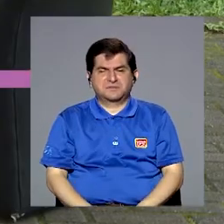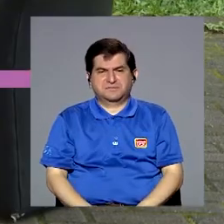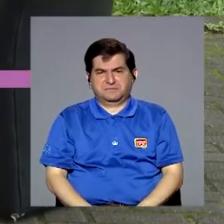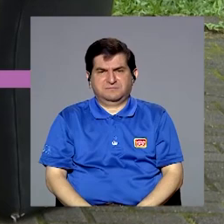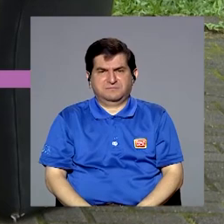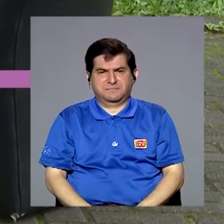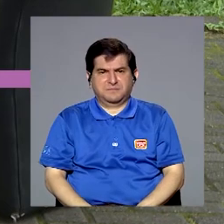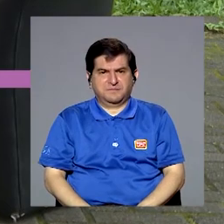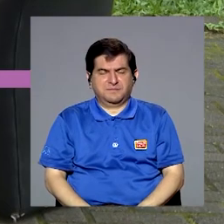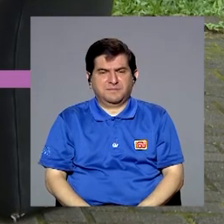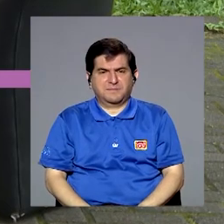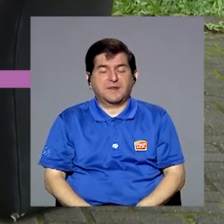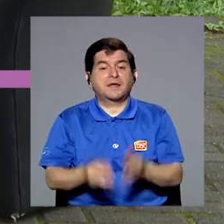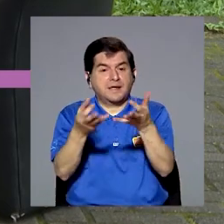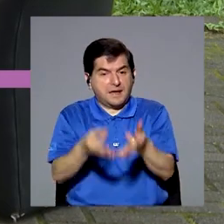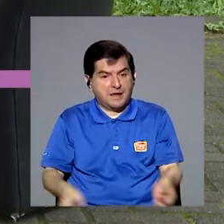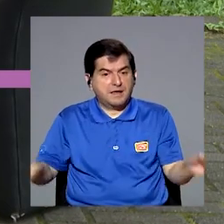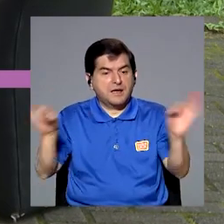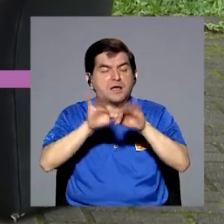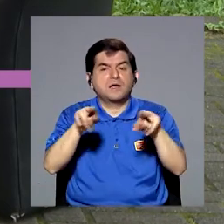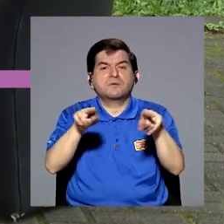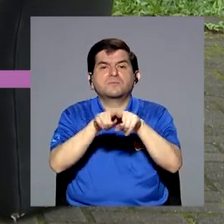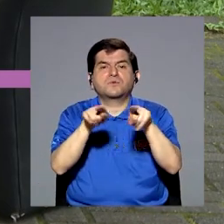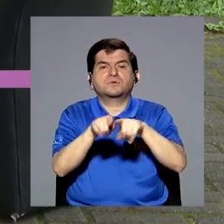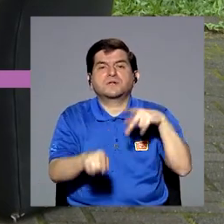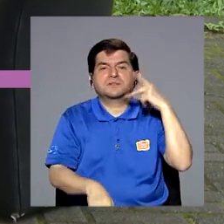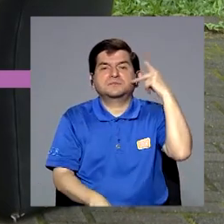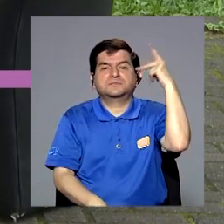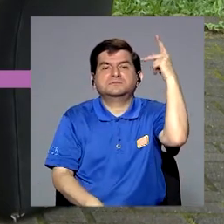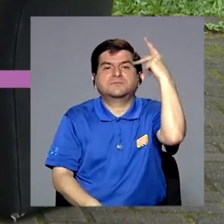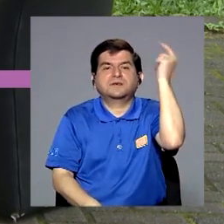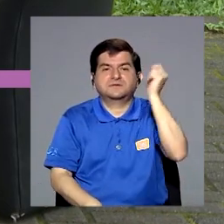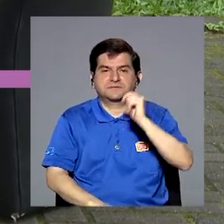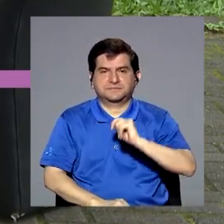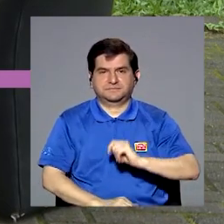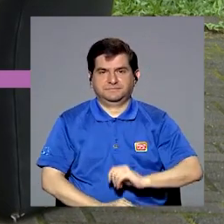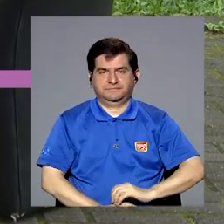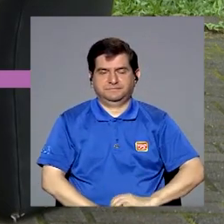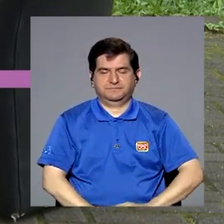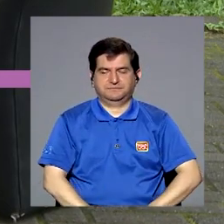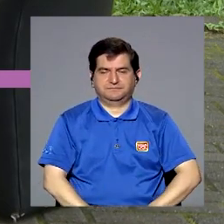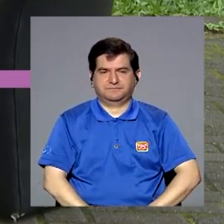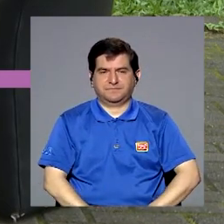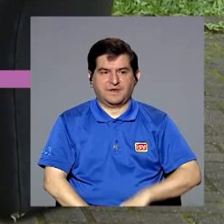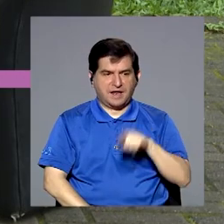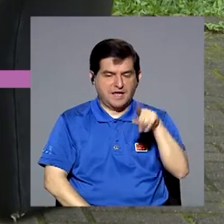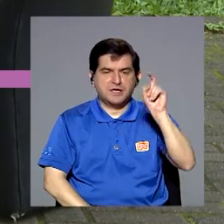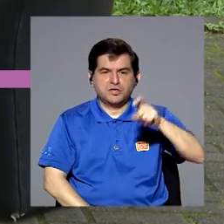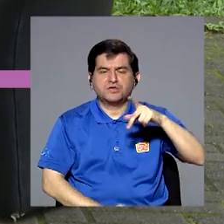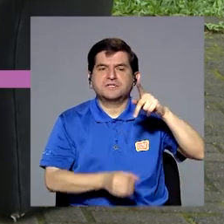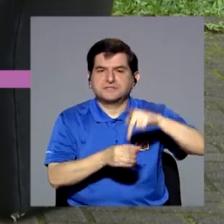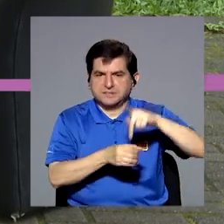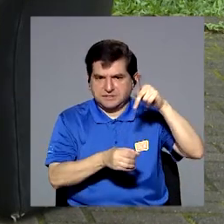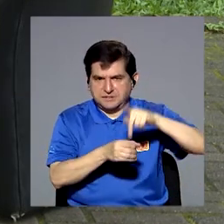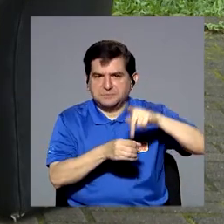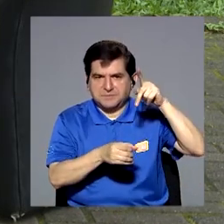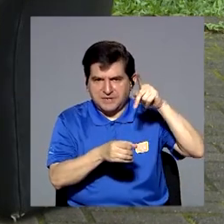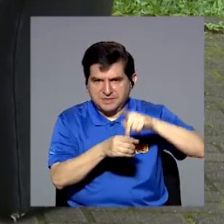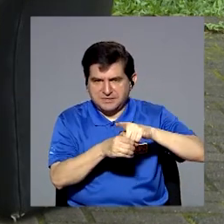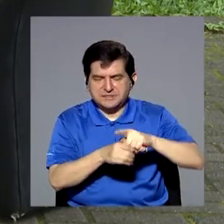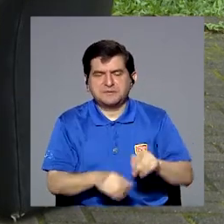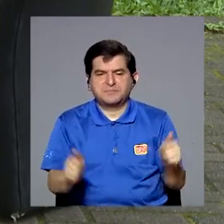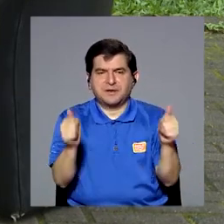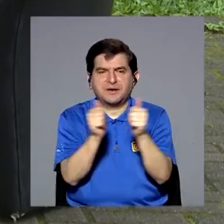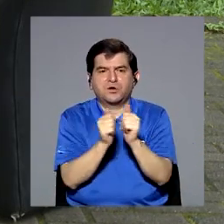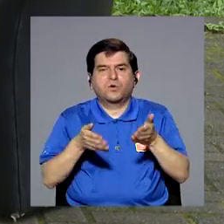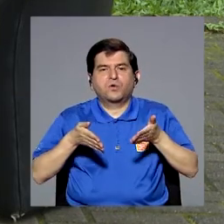y todo. Okay. Y la importancia también de los papás, ¿verdad?, que estén más presentes, que se